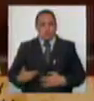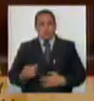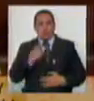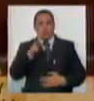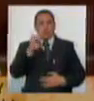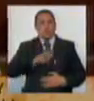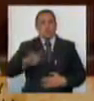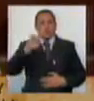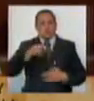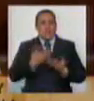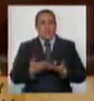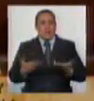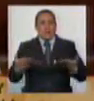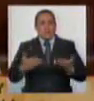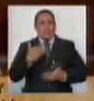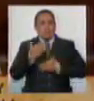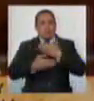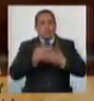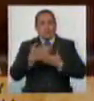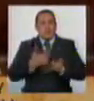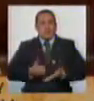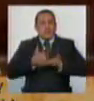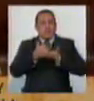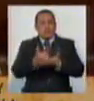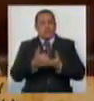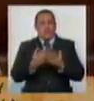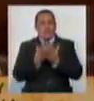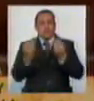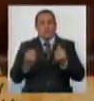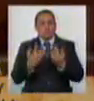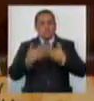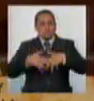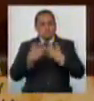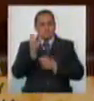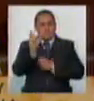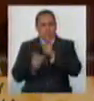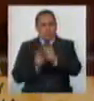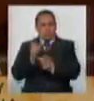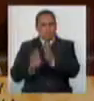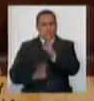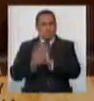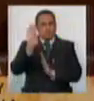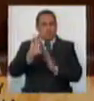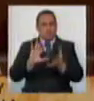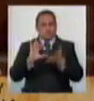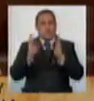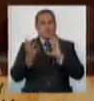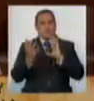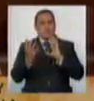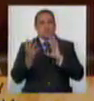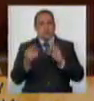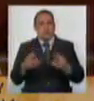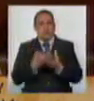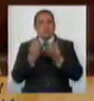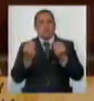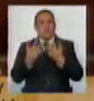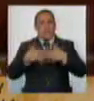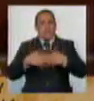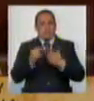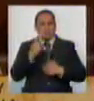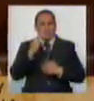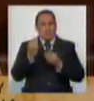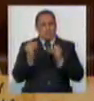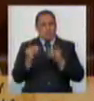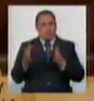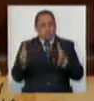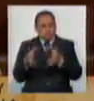usa herramientas productivas para dar oportunidades a los emprendedores, a los innovadores, a los empresarios medianos